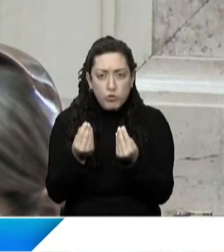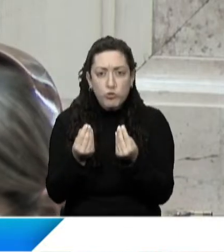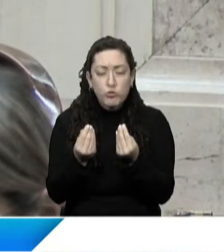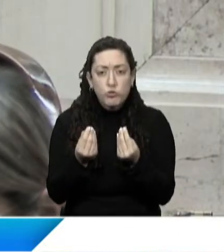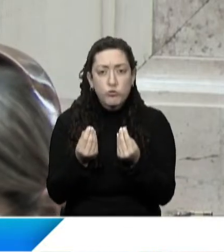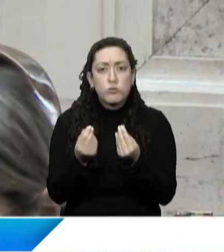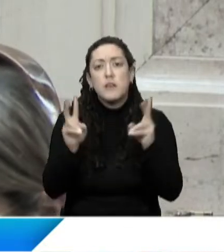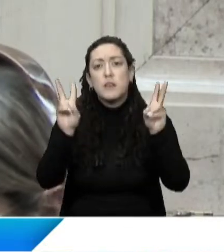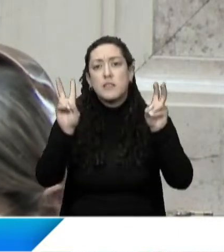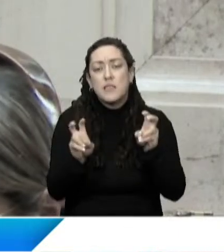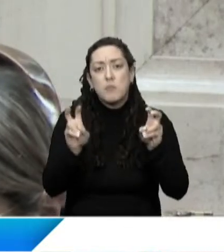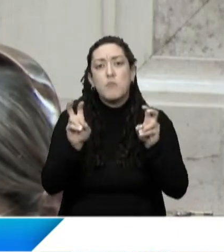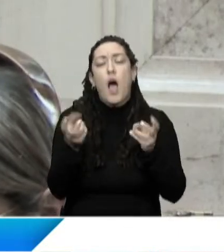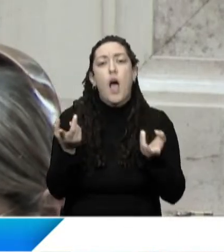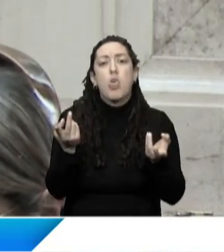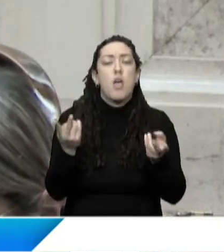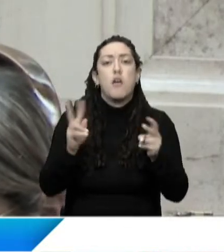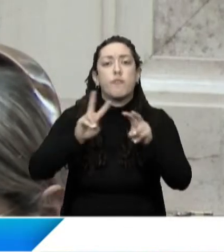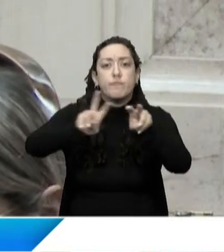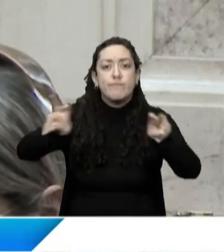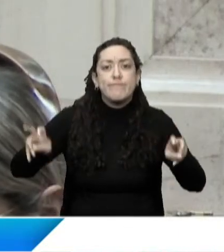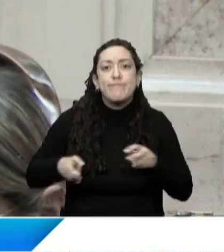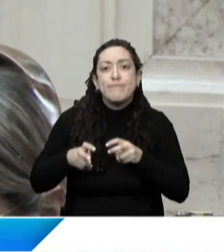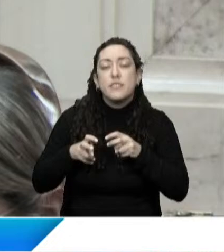razones fiscales, no son ciertas.